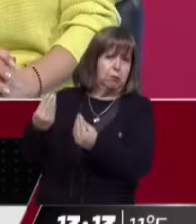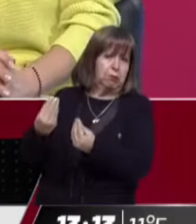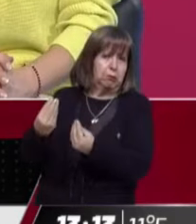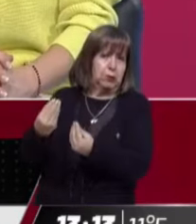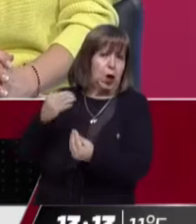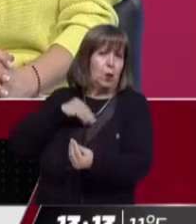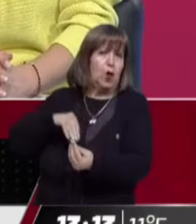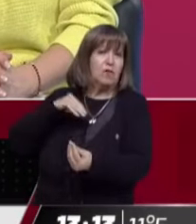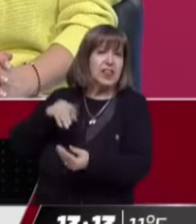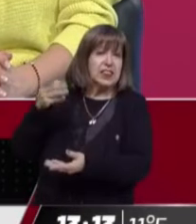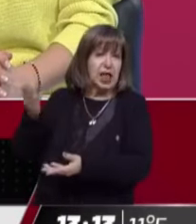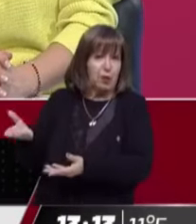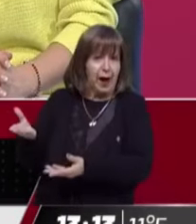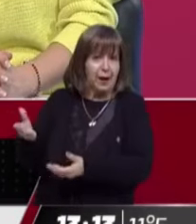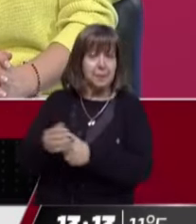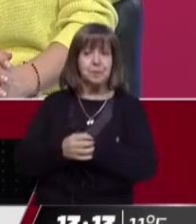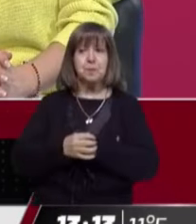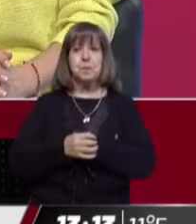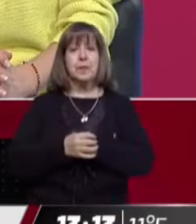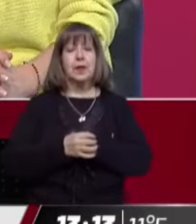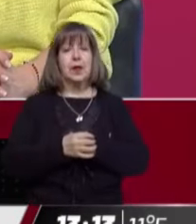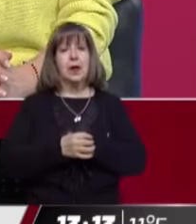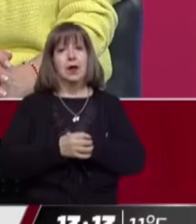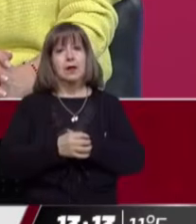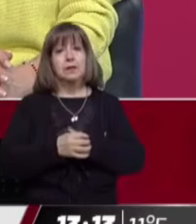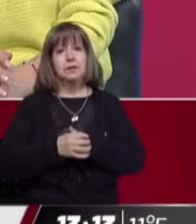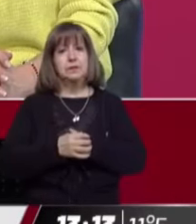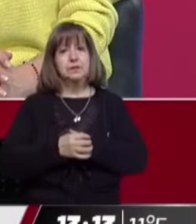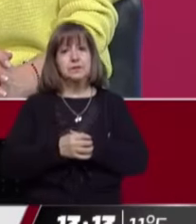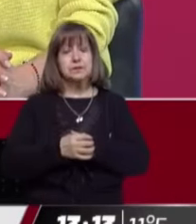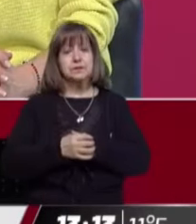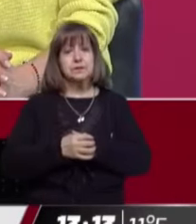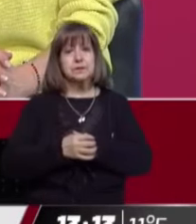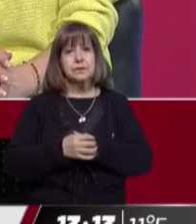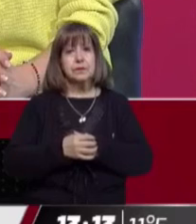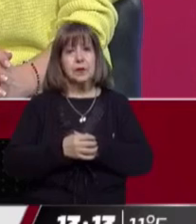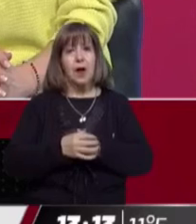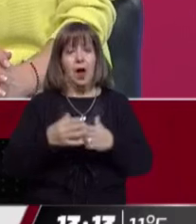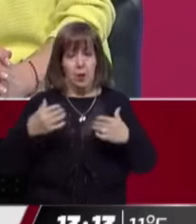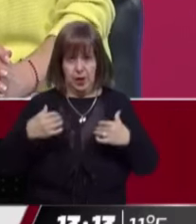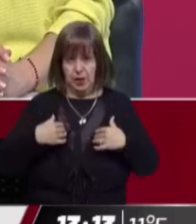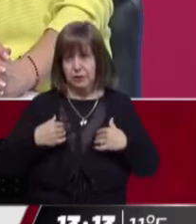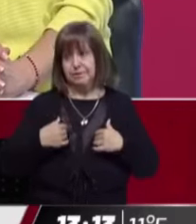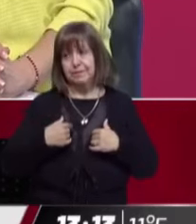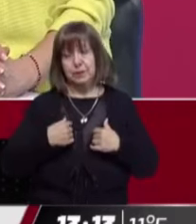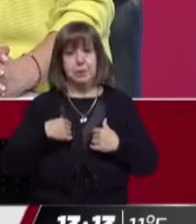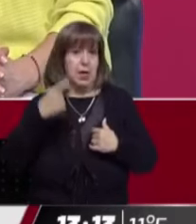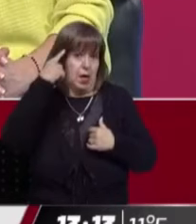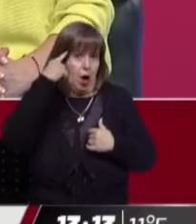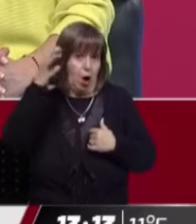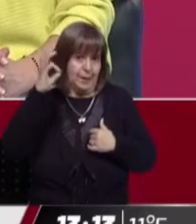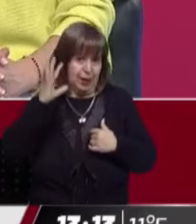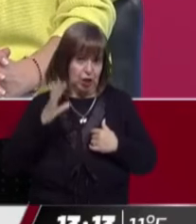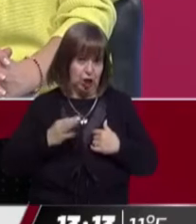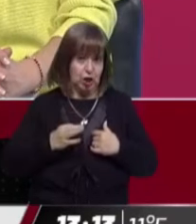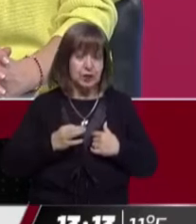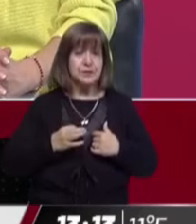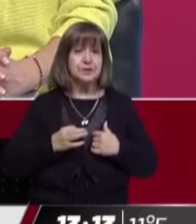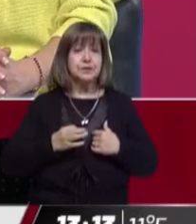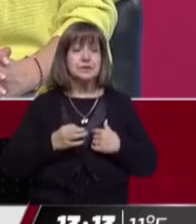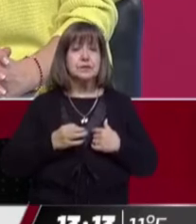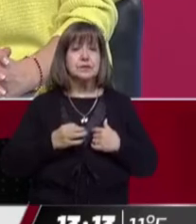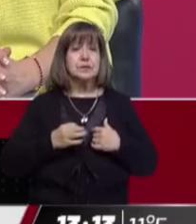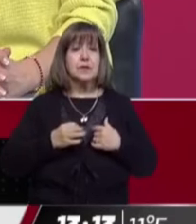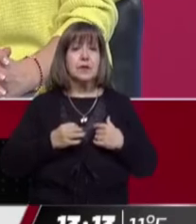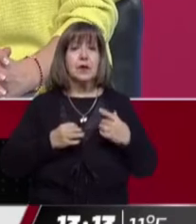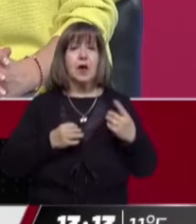Bueno, es para decirlo en el lenguaje de los pibes de hoy en día, digamos, Sí.